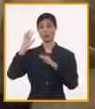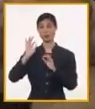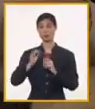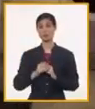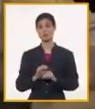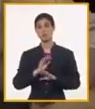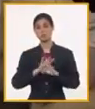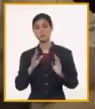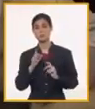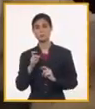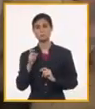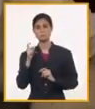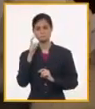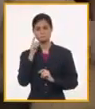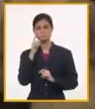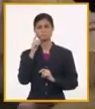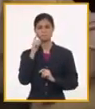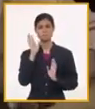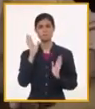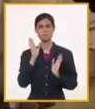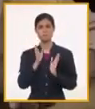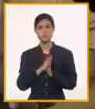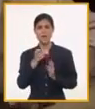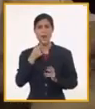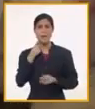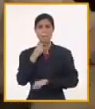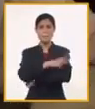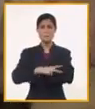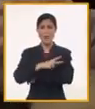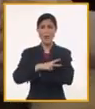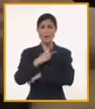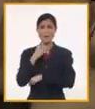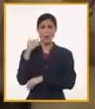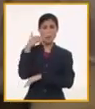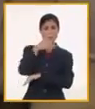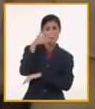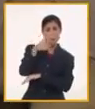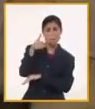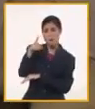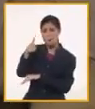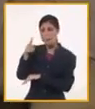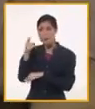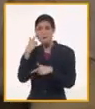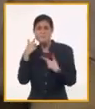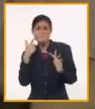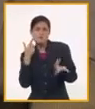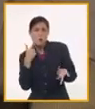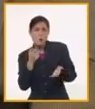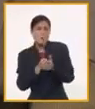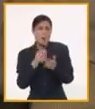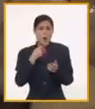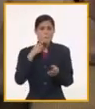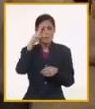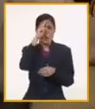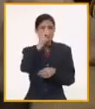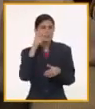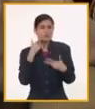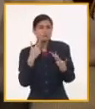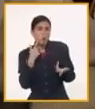ese... Yo tuve que recorrer todo el país, viendo las condiciones que tenían los hospitales, que